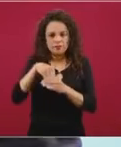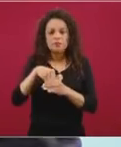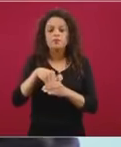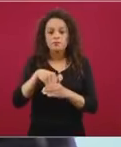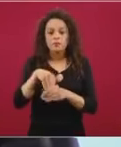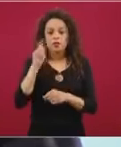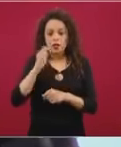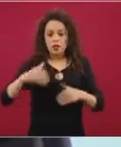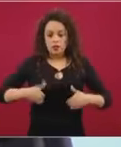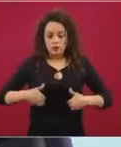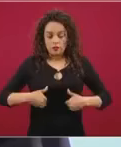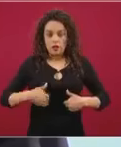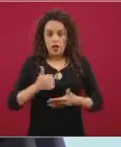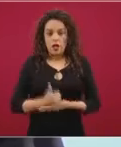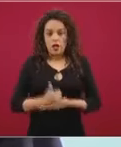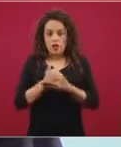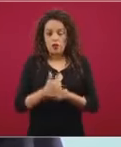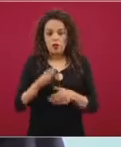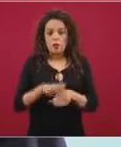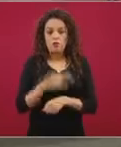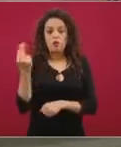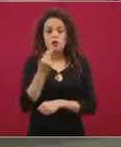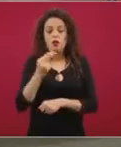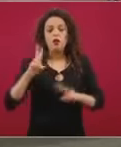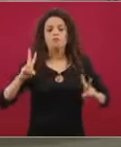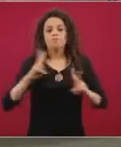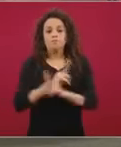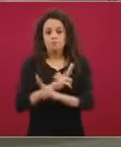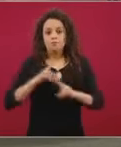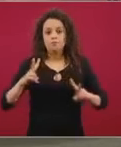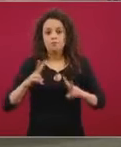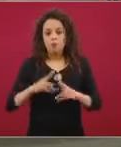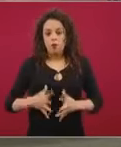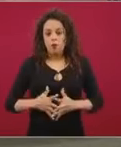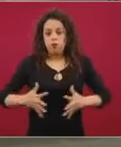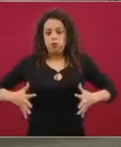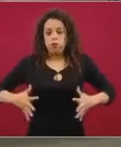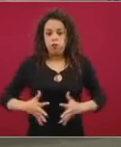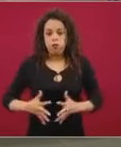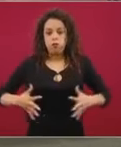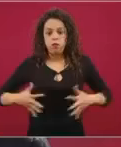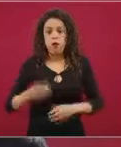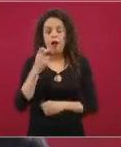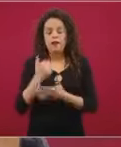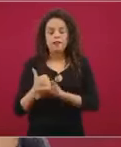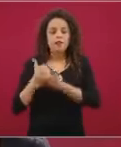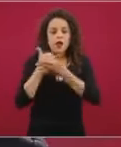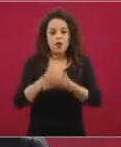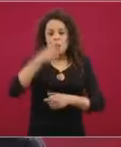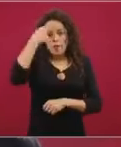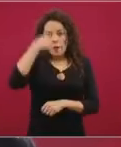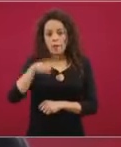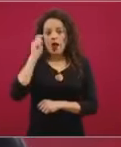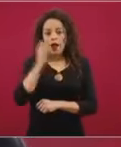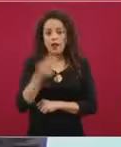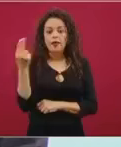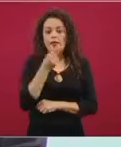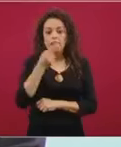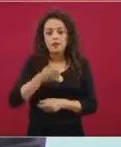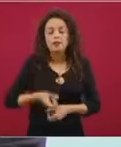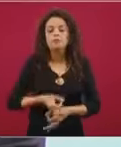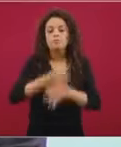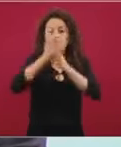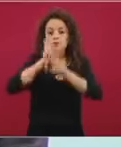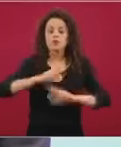tórax cuando necesitaban asistencia ventilatoria y con eso se lograba igual incrementar la presión del aire que entraba, pero